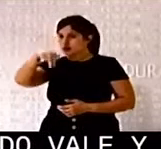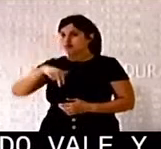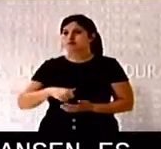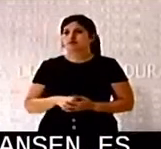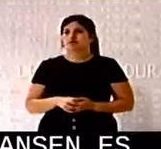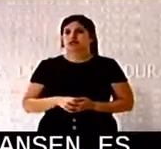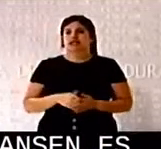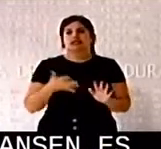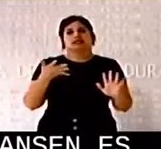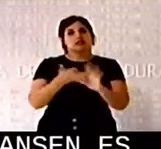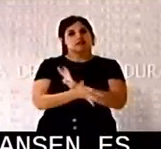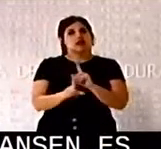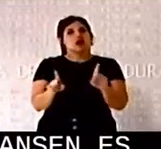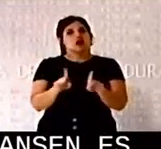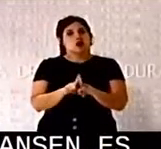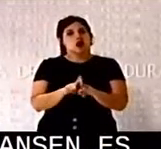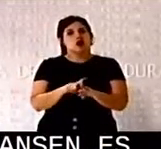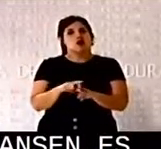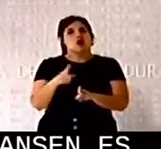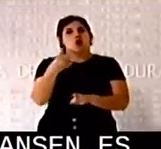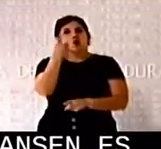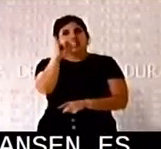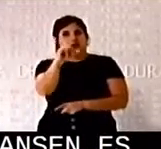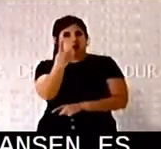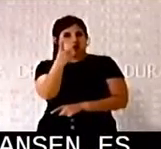vacuna de una sola dosis.